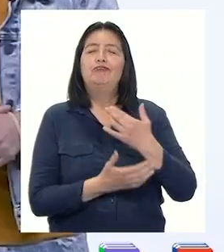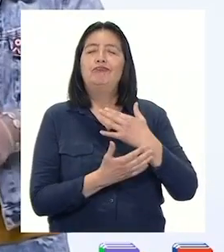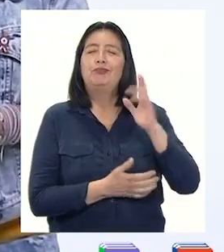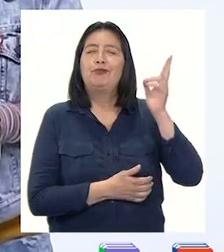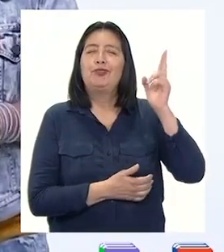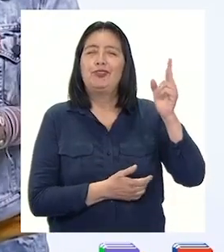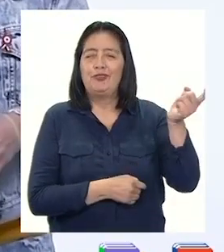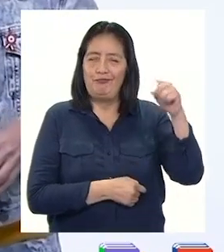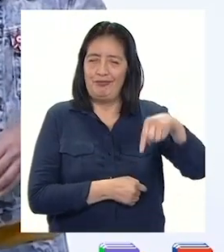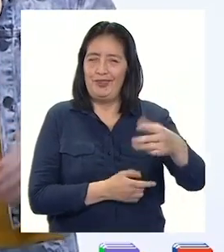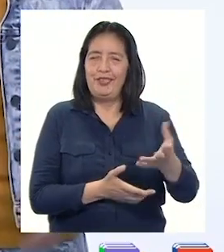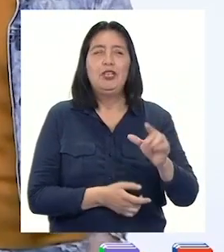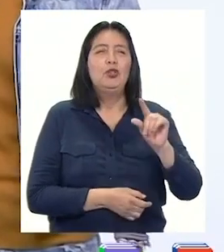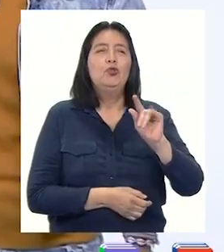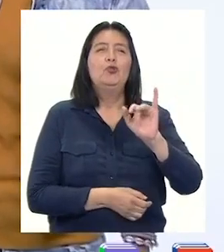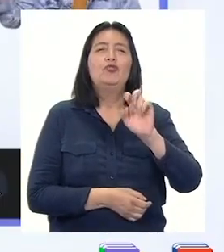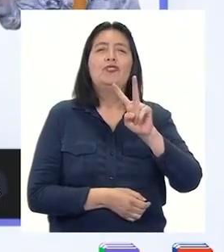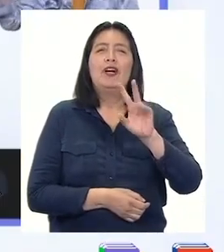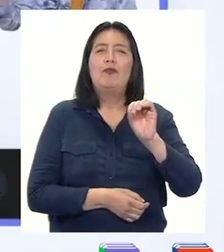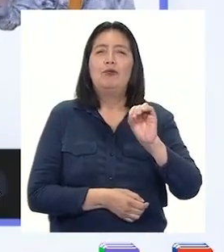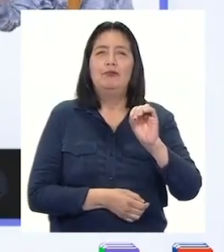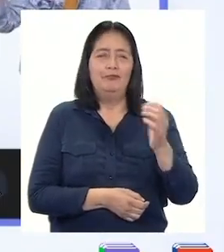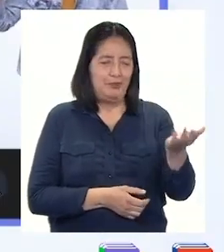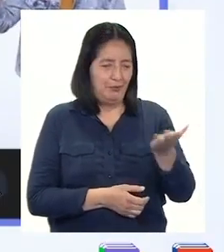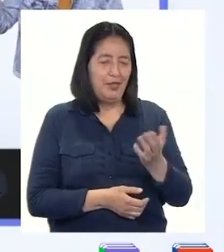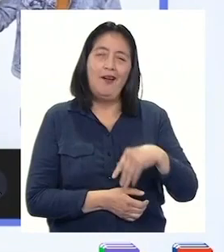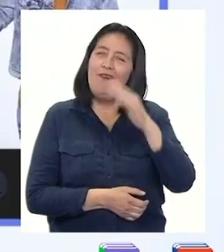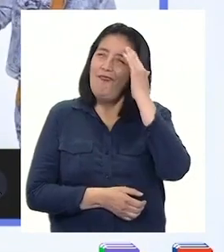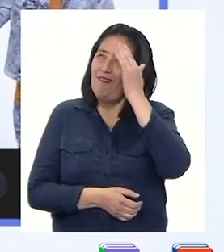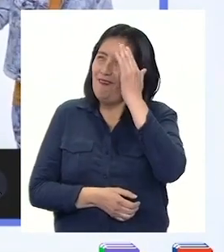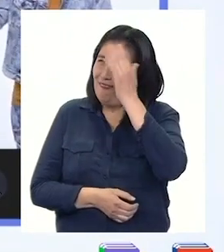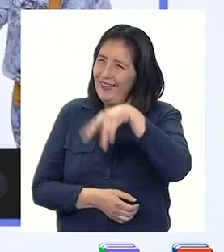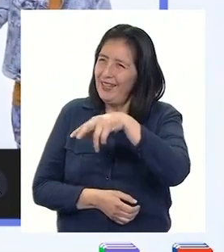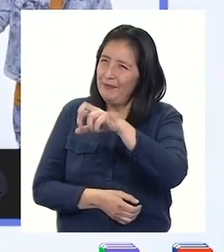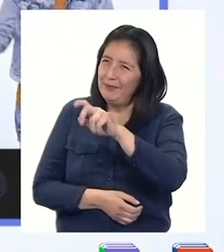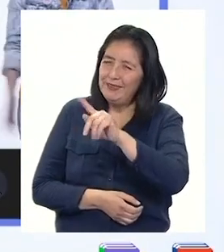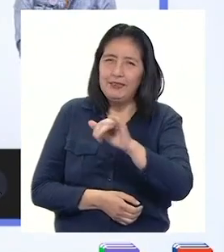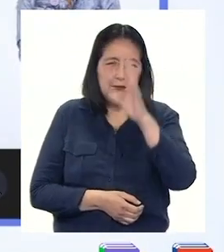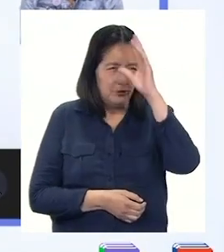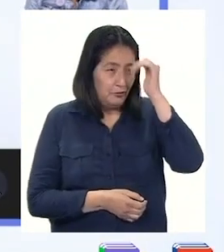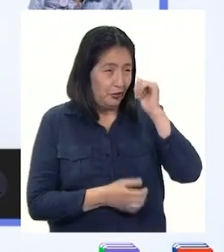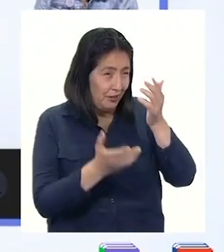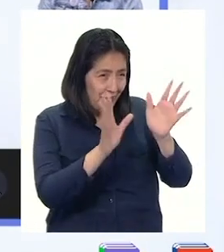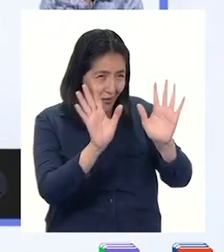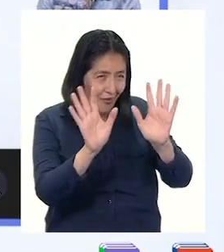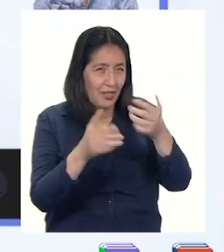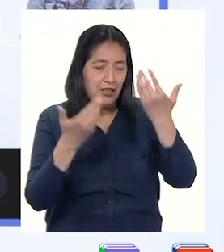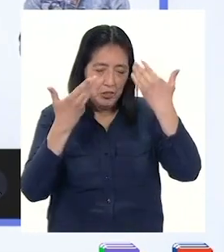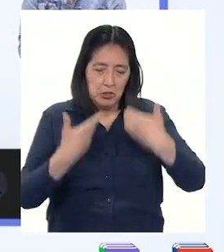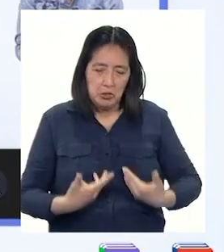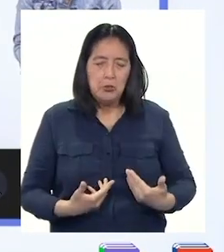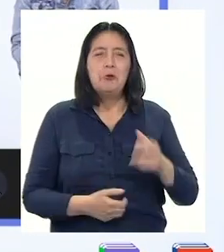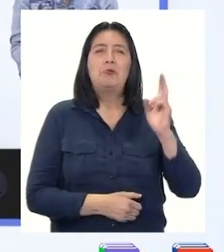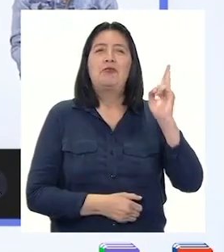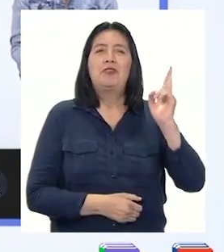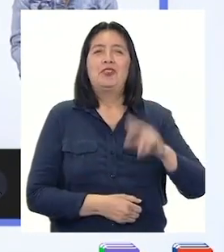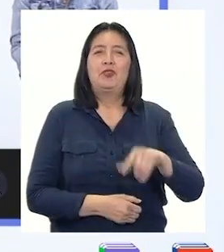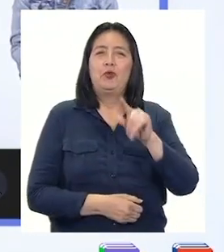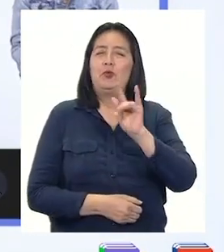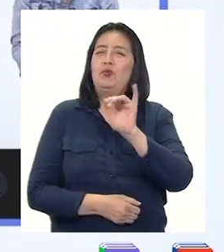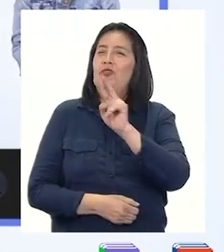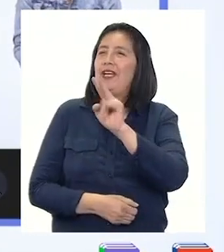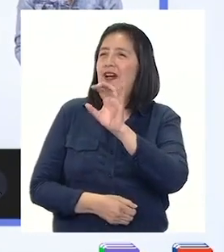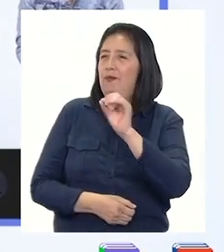querido profesor Gustavo. ¡Bienvenido, profesor! ¡Hola, Patricia! ¡Hola, chicos y chicas! Soy el profesor Gustavo Romero